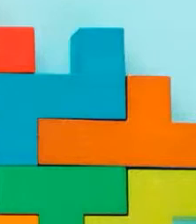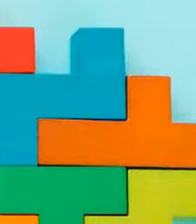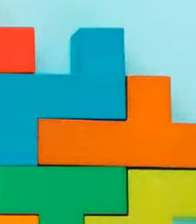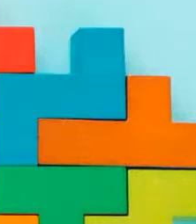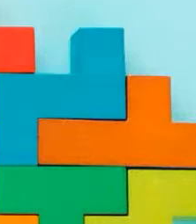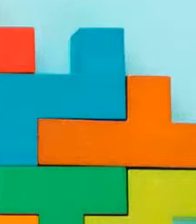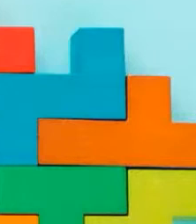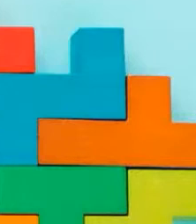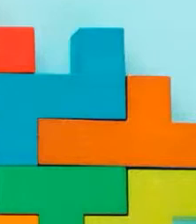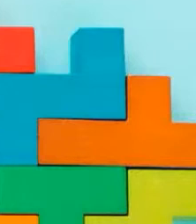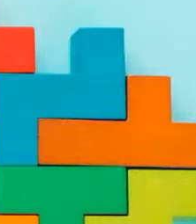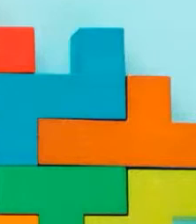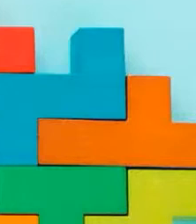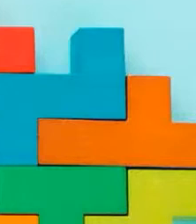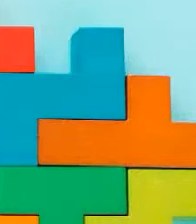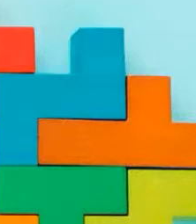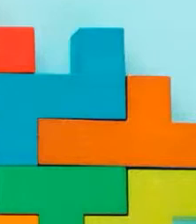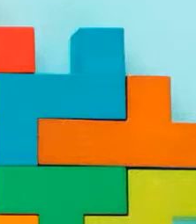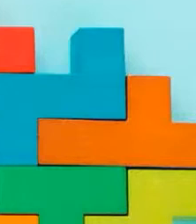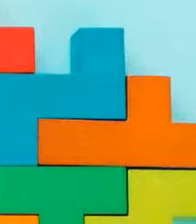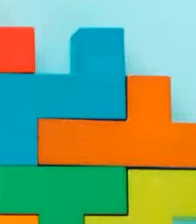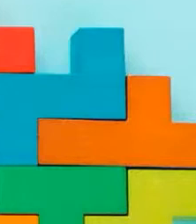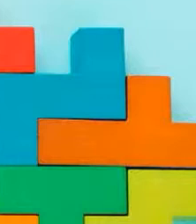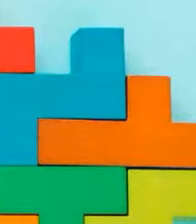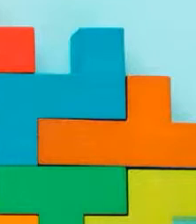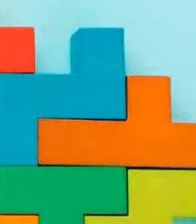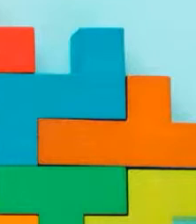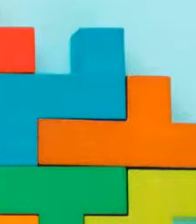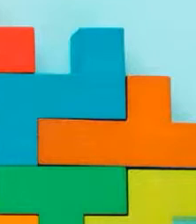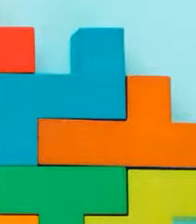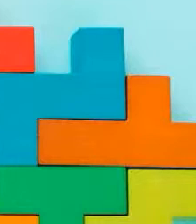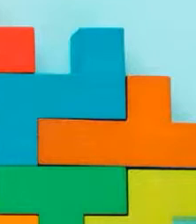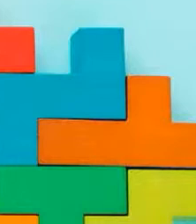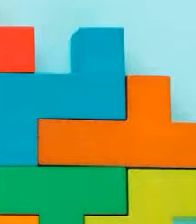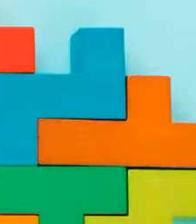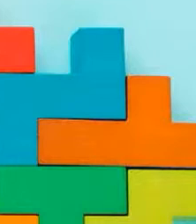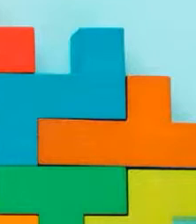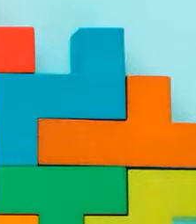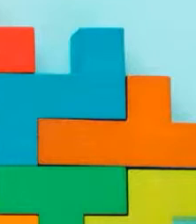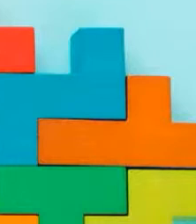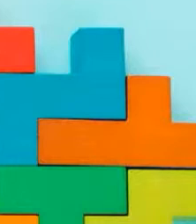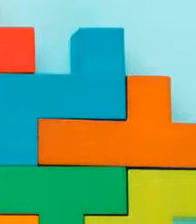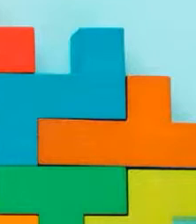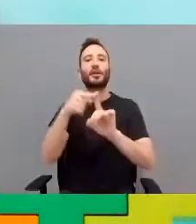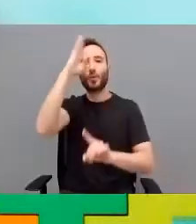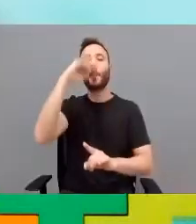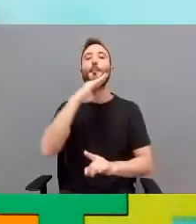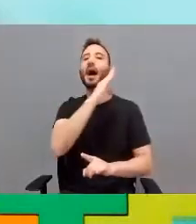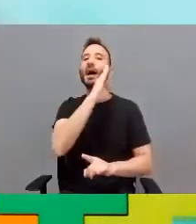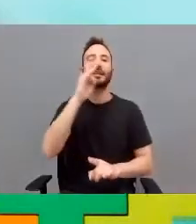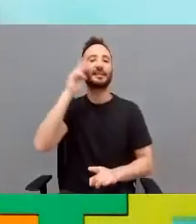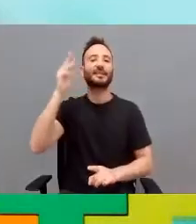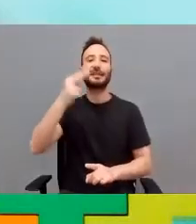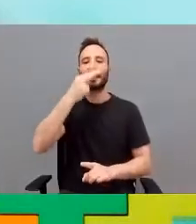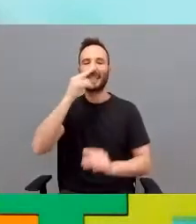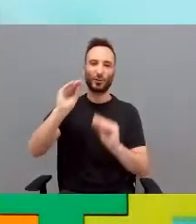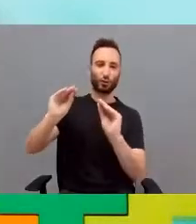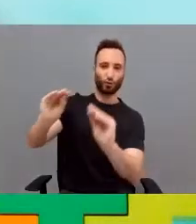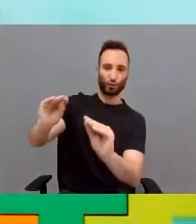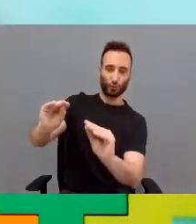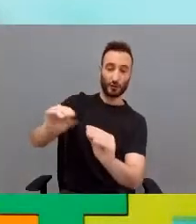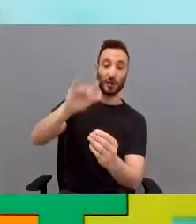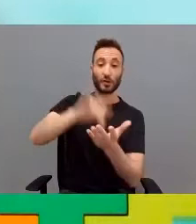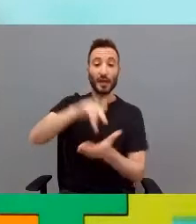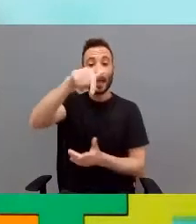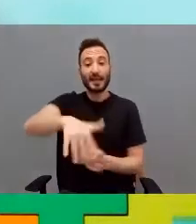diferentes especialistas para dar charlas trimestrales sobre temas que interesen fundamentalmente a los padres. En este caso se